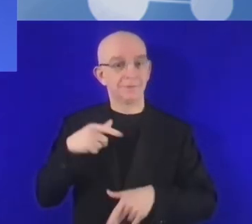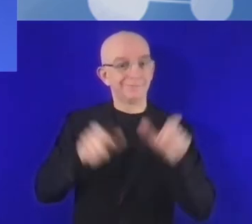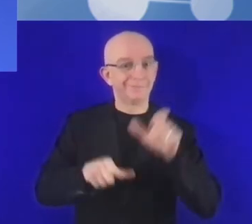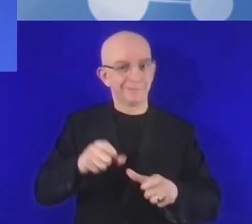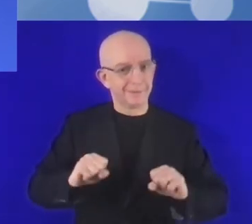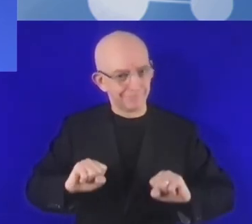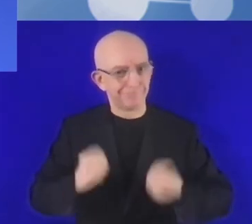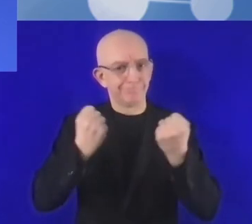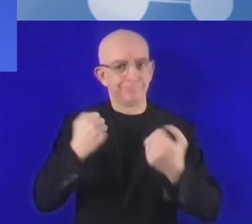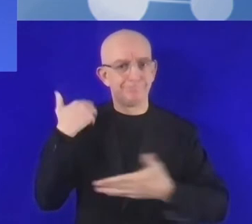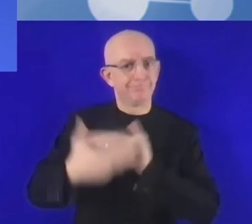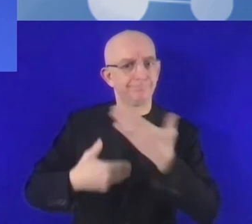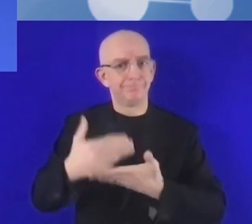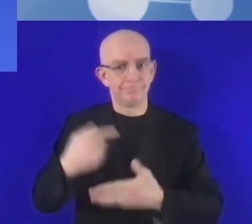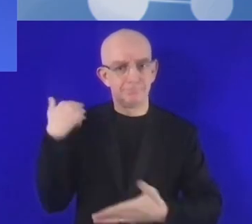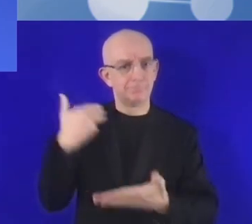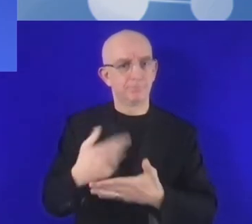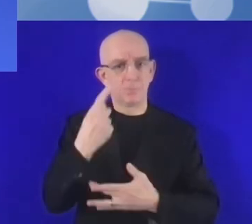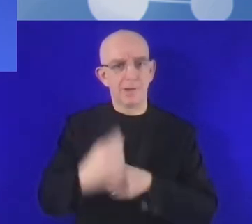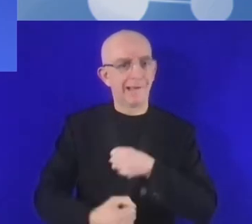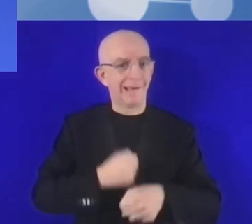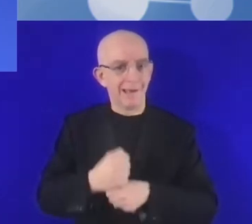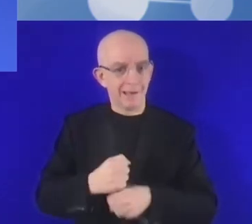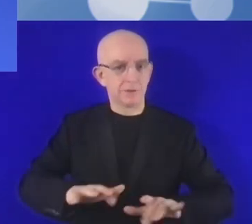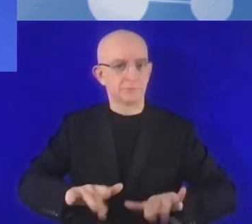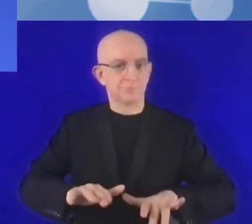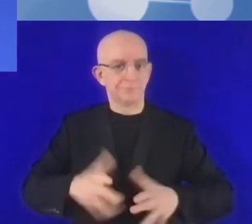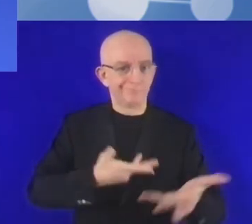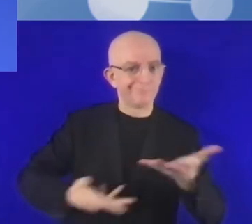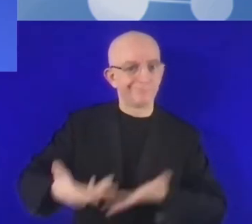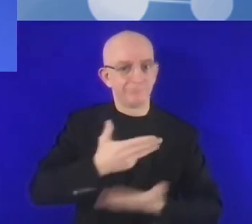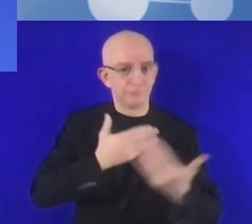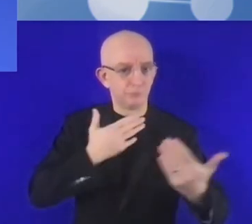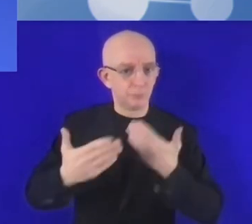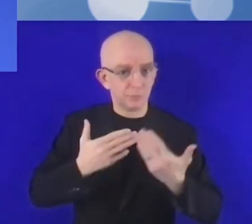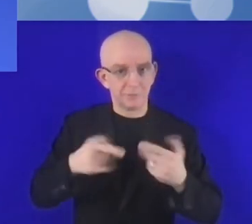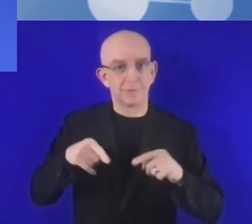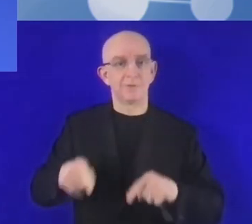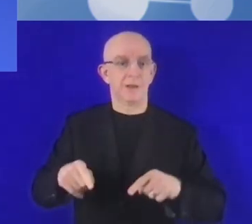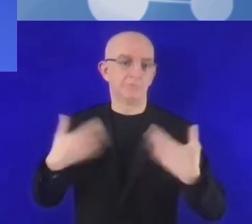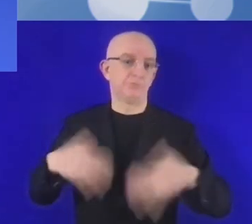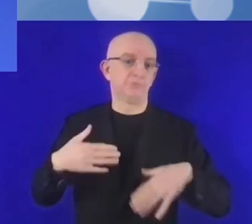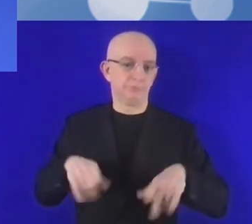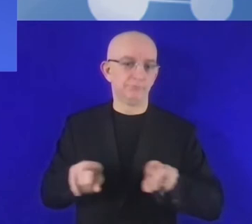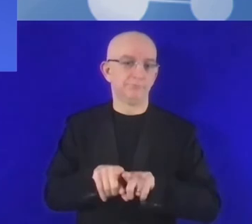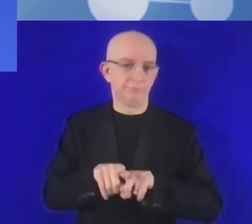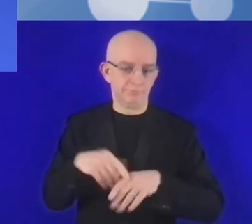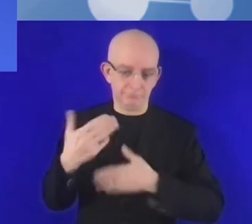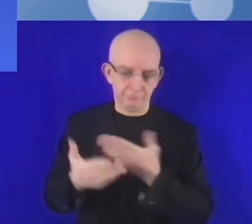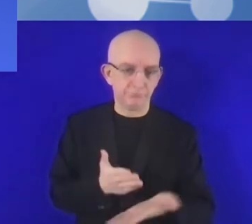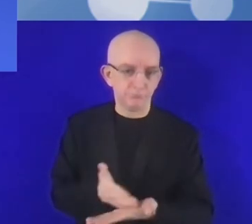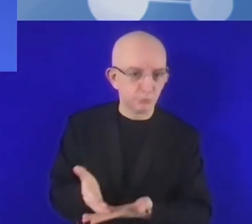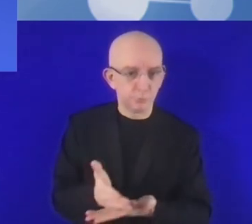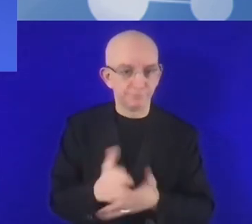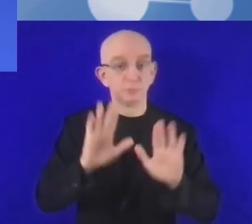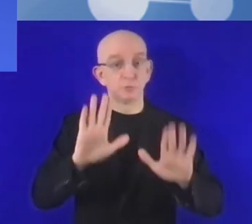nuestra cumbre. Resumiendo, ¿qué pasó ayer? ¿De qué hablamos? Cuatro áreas de debate. La primera área,